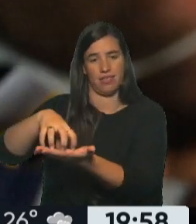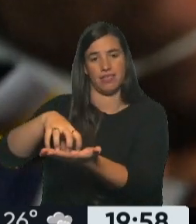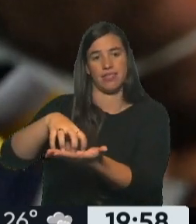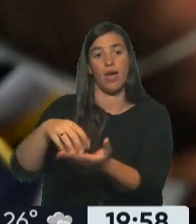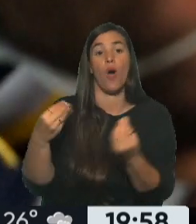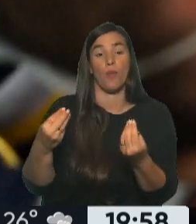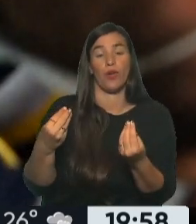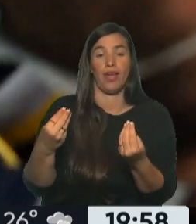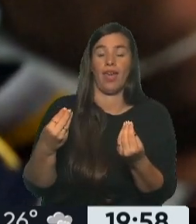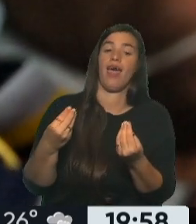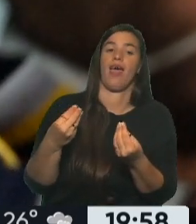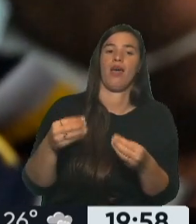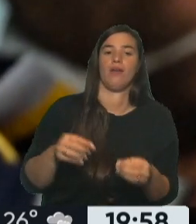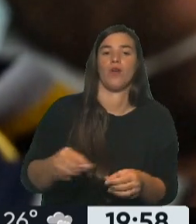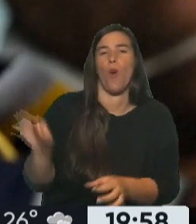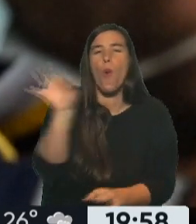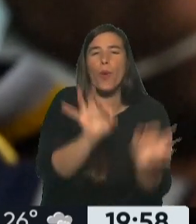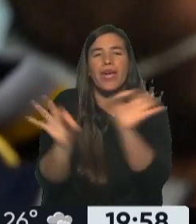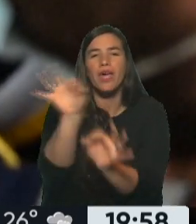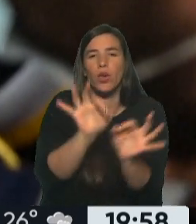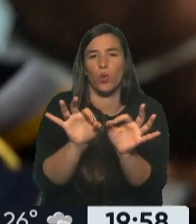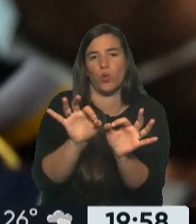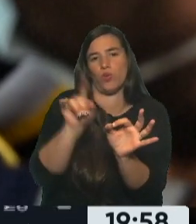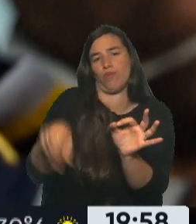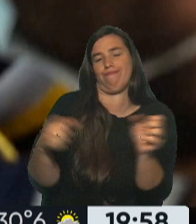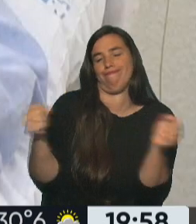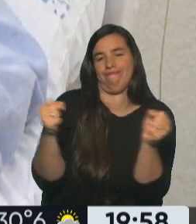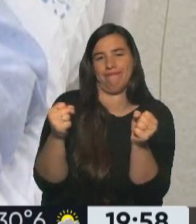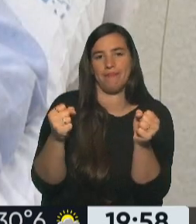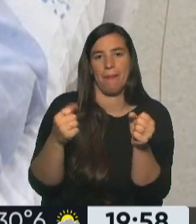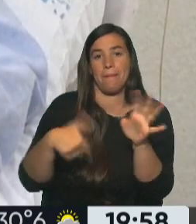brote de virus invernales, en particular de gripe.